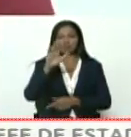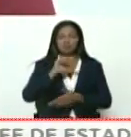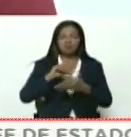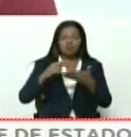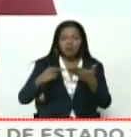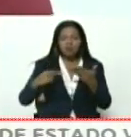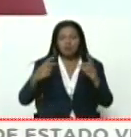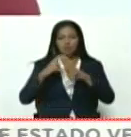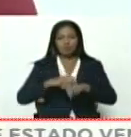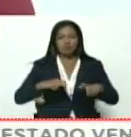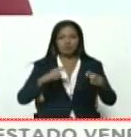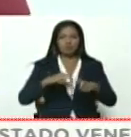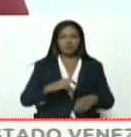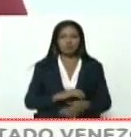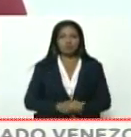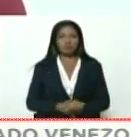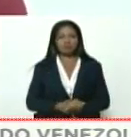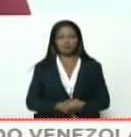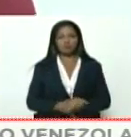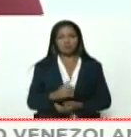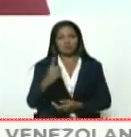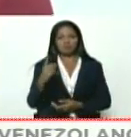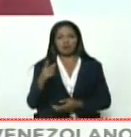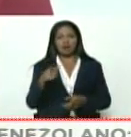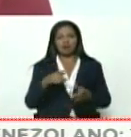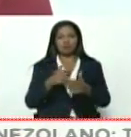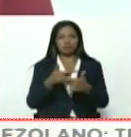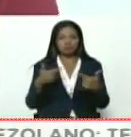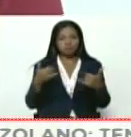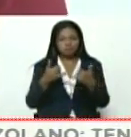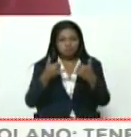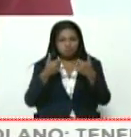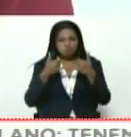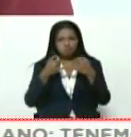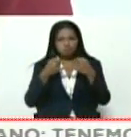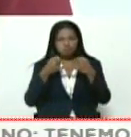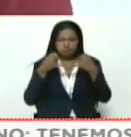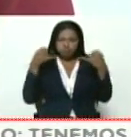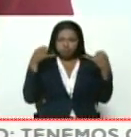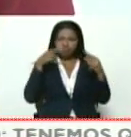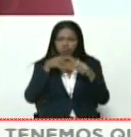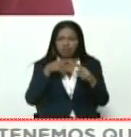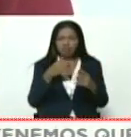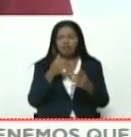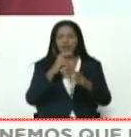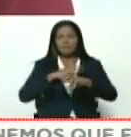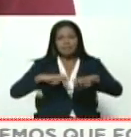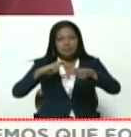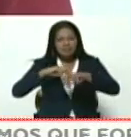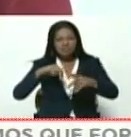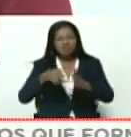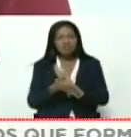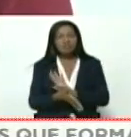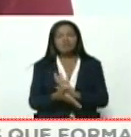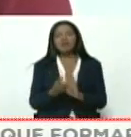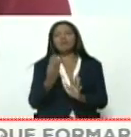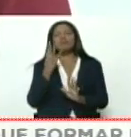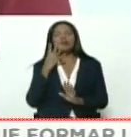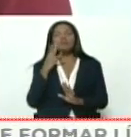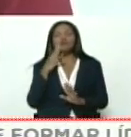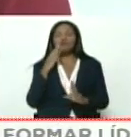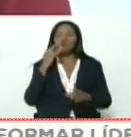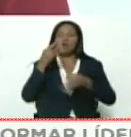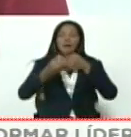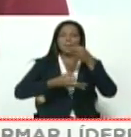investigación. Una de esas líneas de investigación es cómo descifrar, entender,